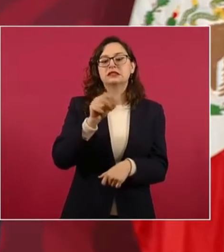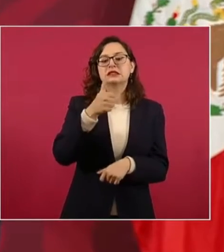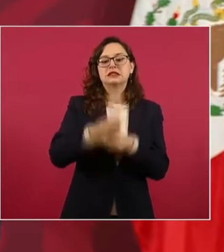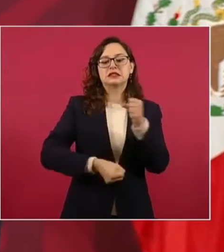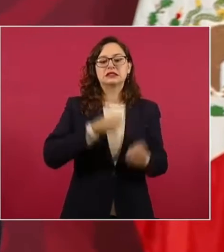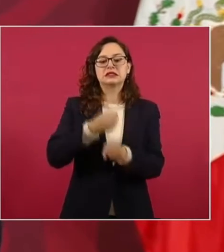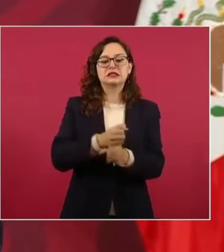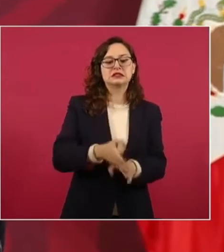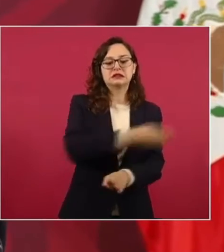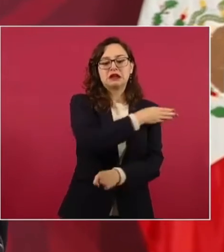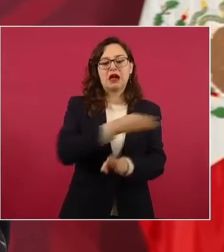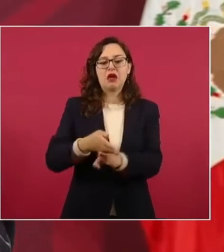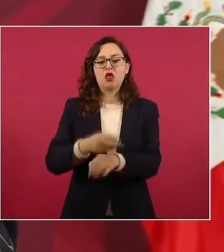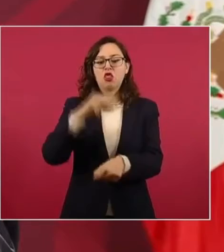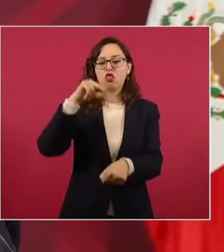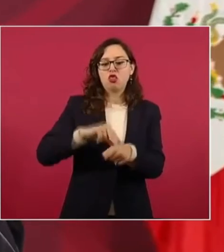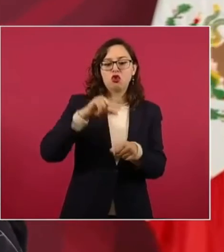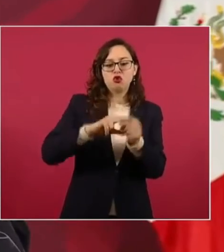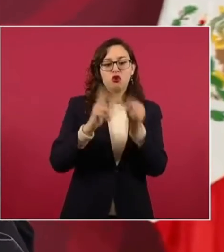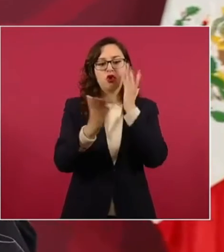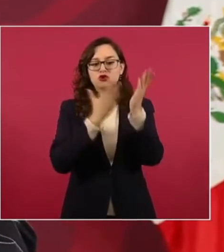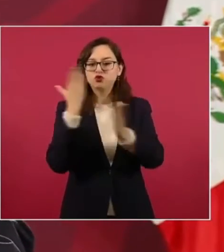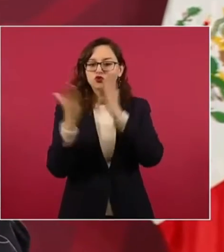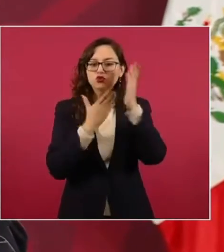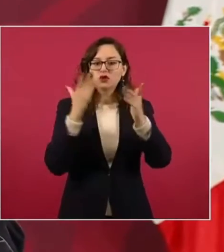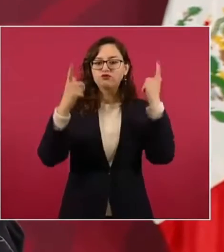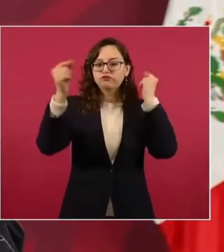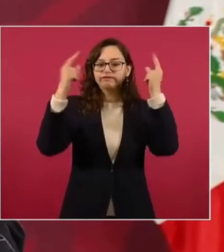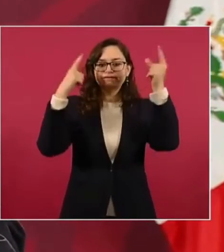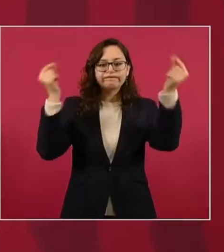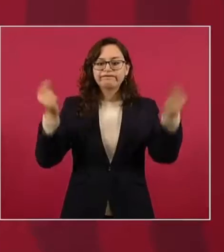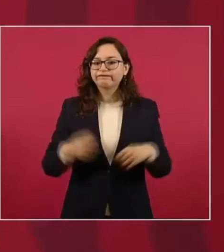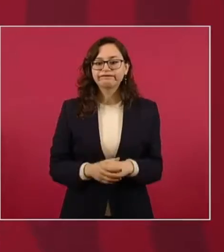de médicos generales y de médicos especialistas.